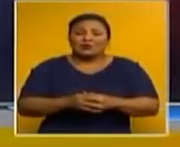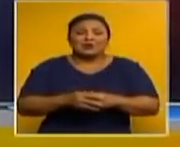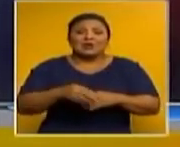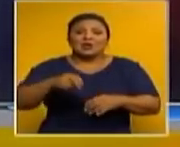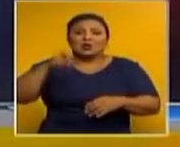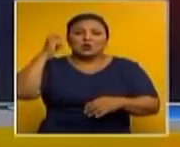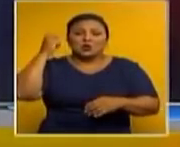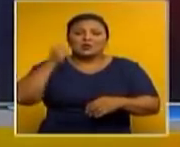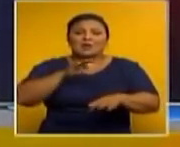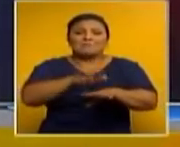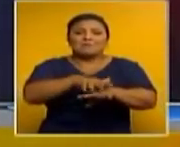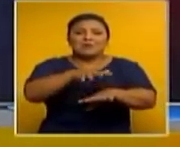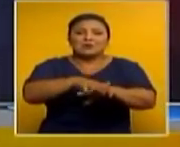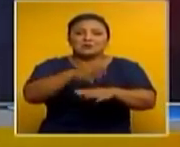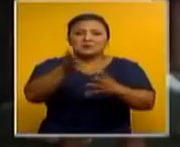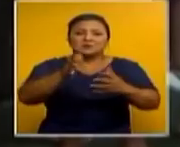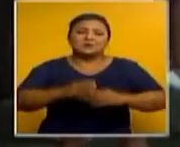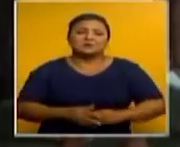en el norte de Machala.